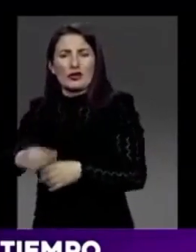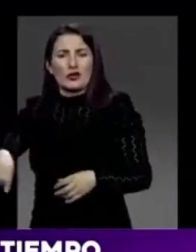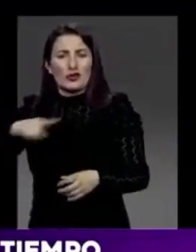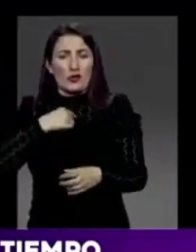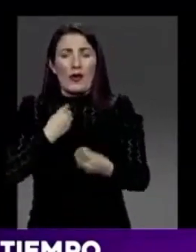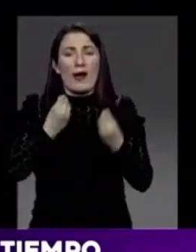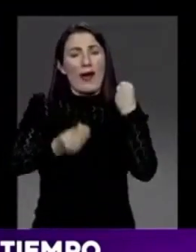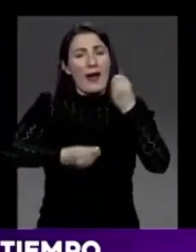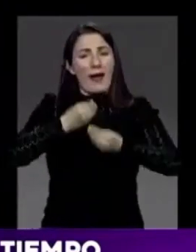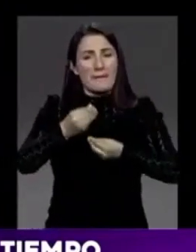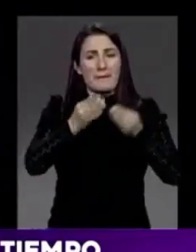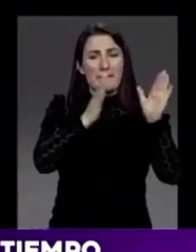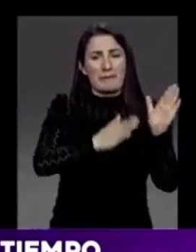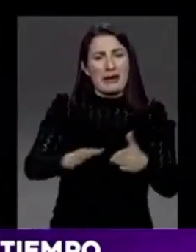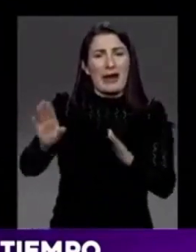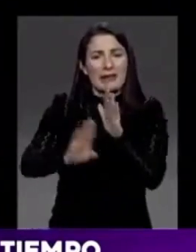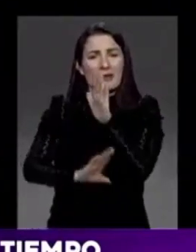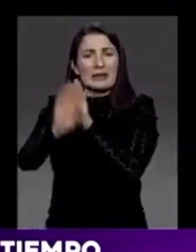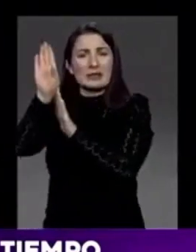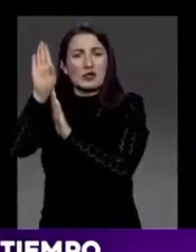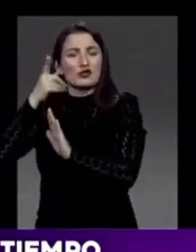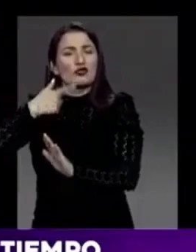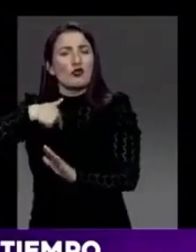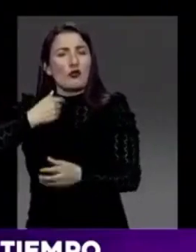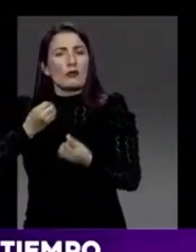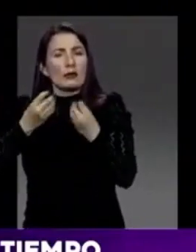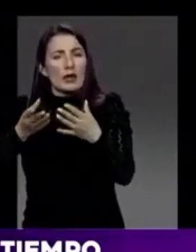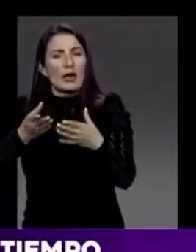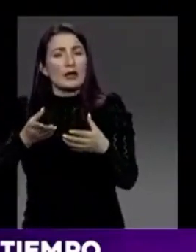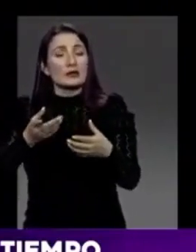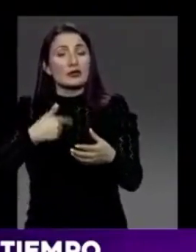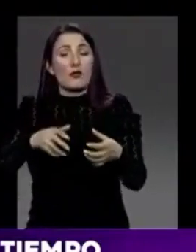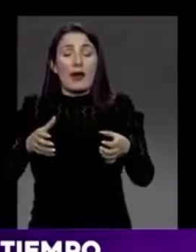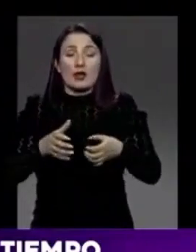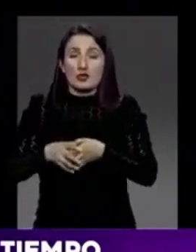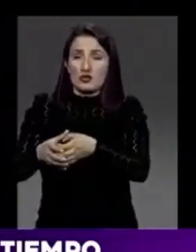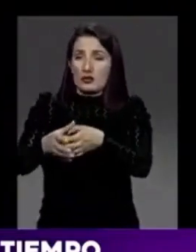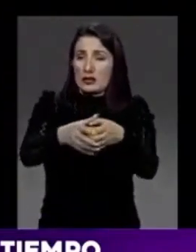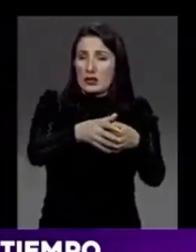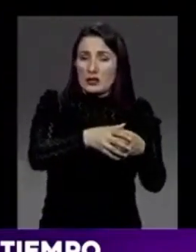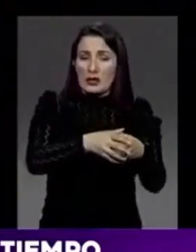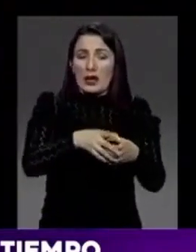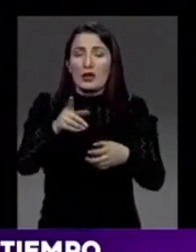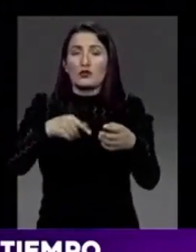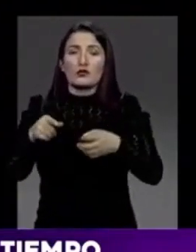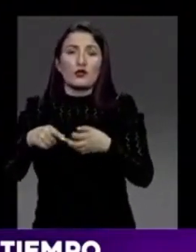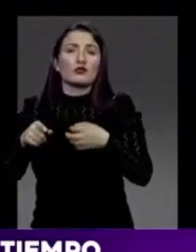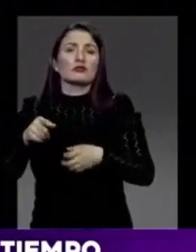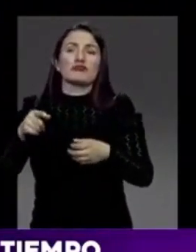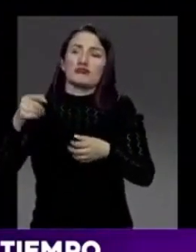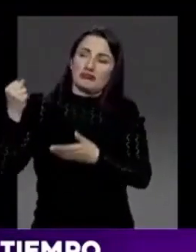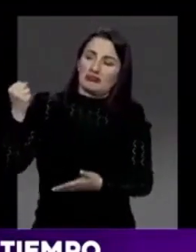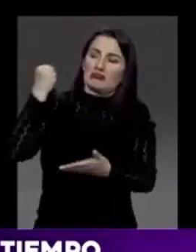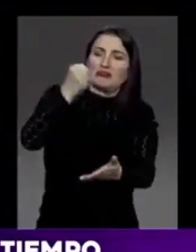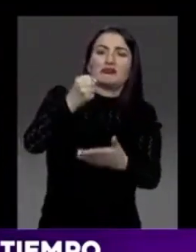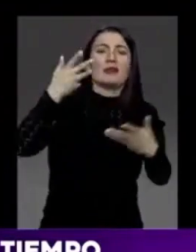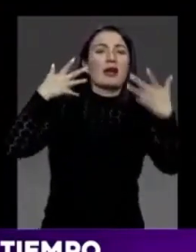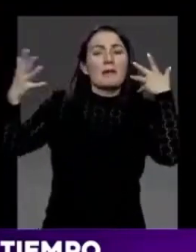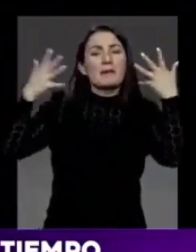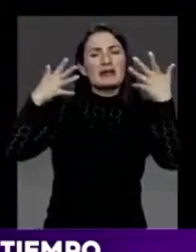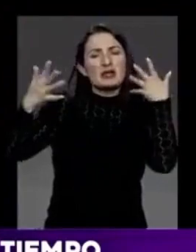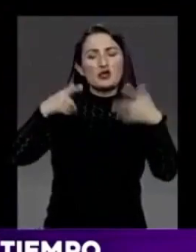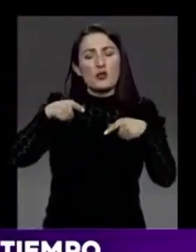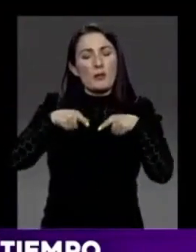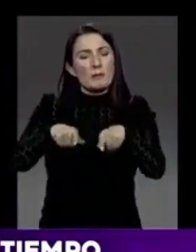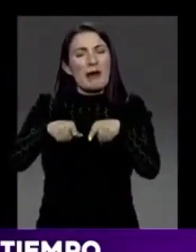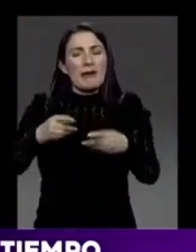el autor en el plan nacional de desarrollo que permitió que la asocia la parte asociativa de los pequeños capitales campesinos fueran considerados